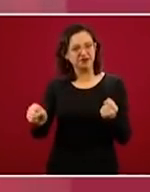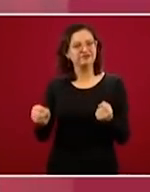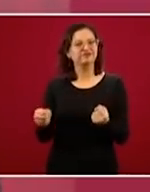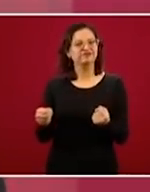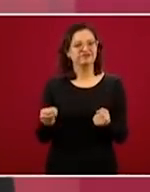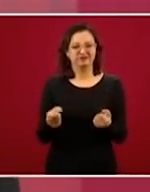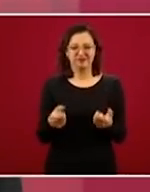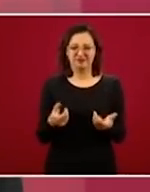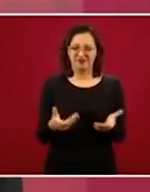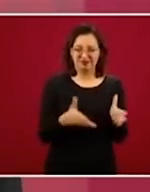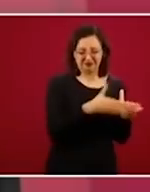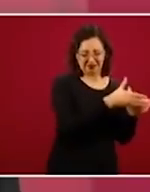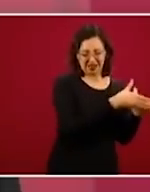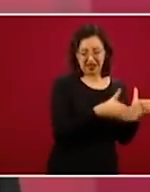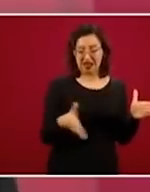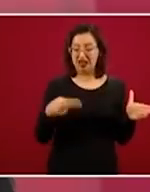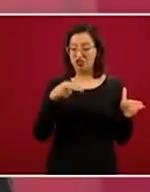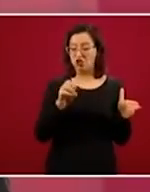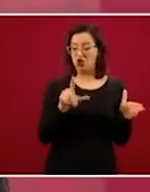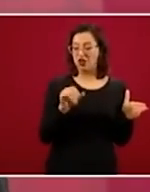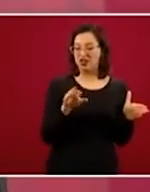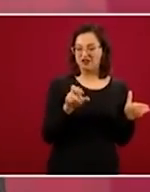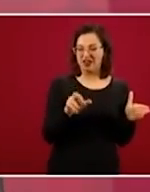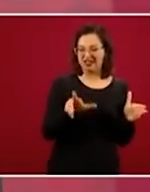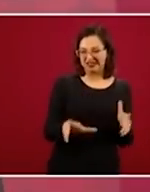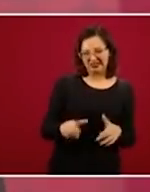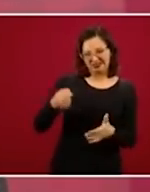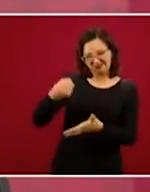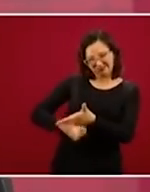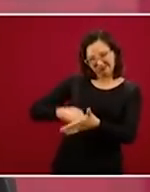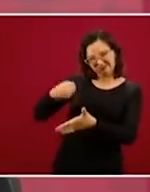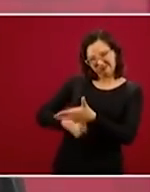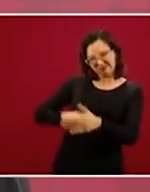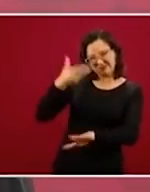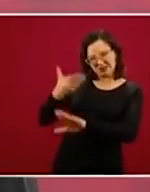esmeraron durante todo el periodo neoliberal